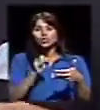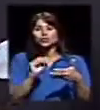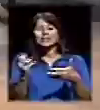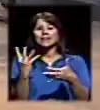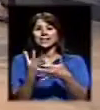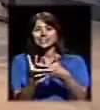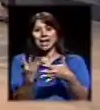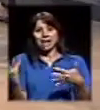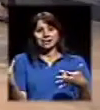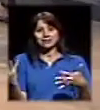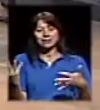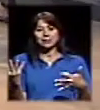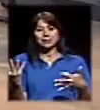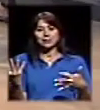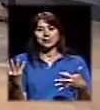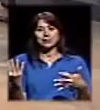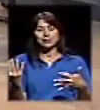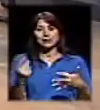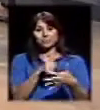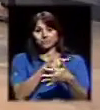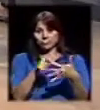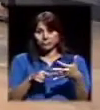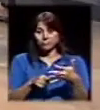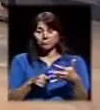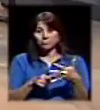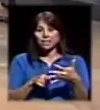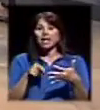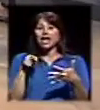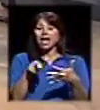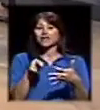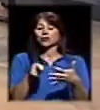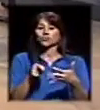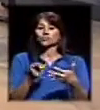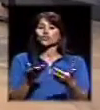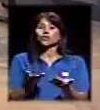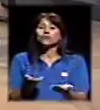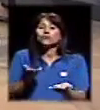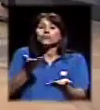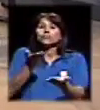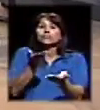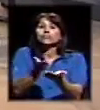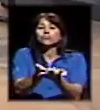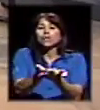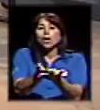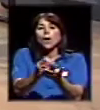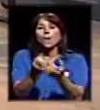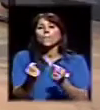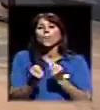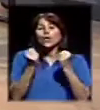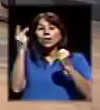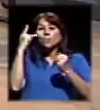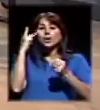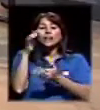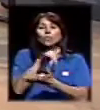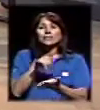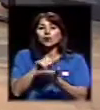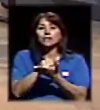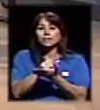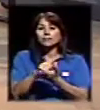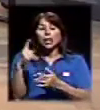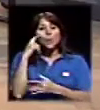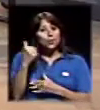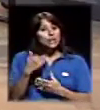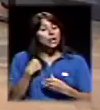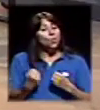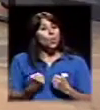¿verdad? Los que le proporcionan a San José su poder político, ¿verdad? Porque tiene un poder electoral muy grande,